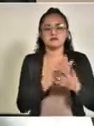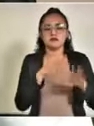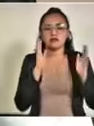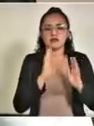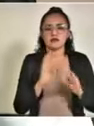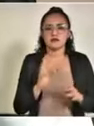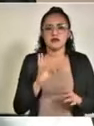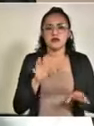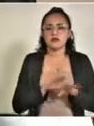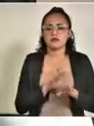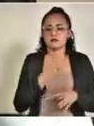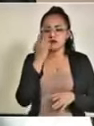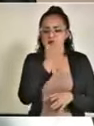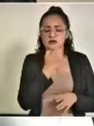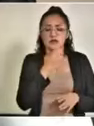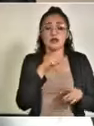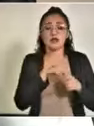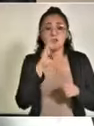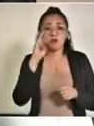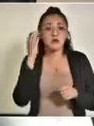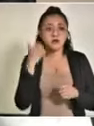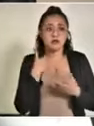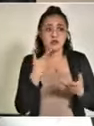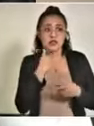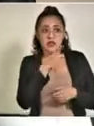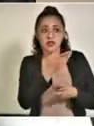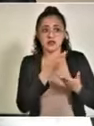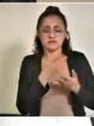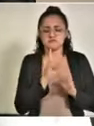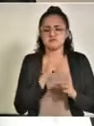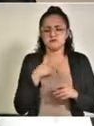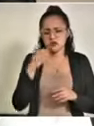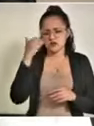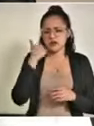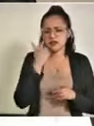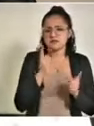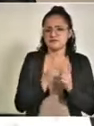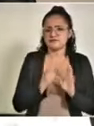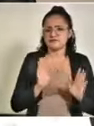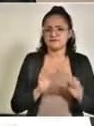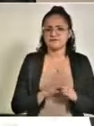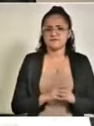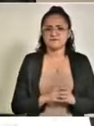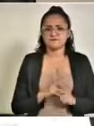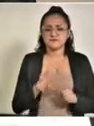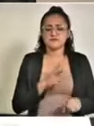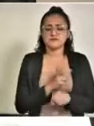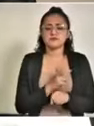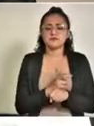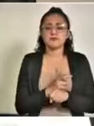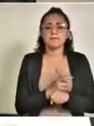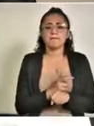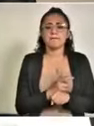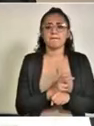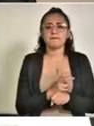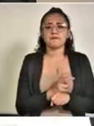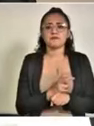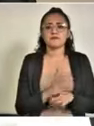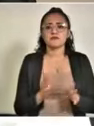estudios de Washington, pero me gustaría conocerlo. Segundo,